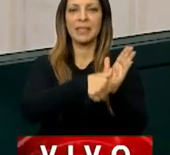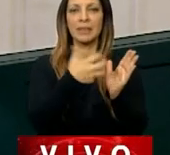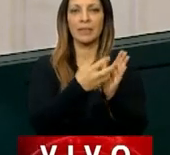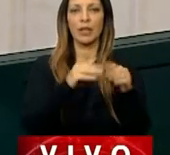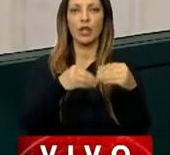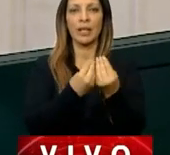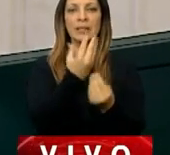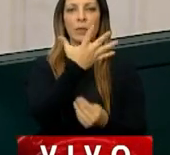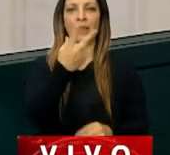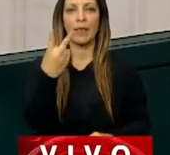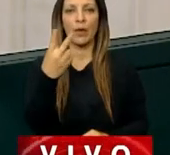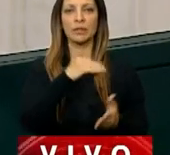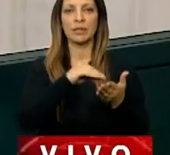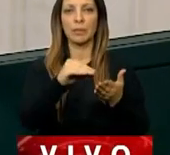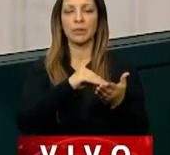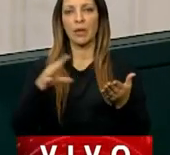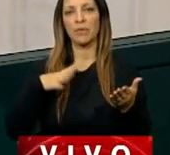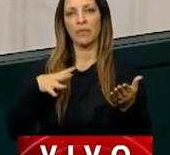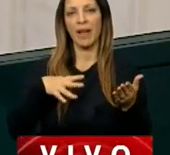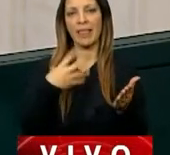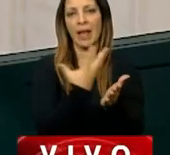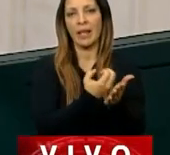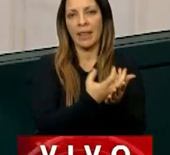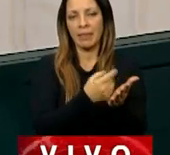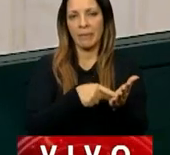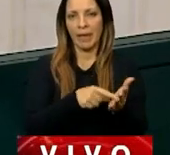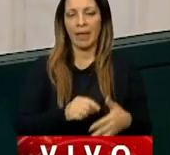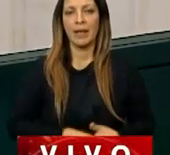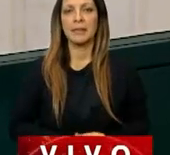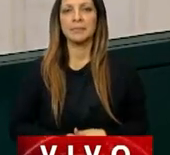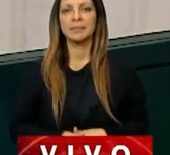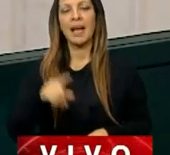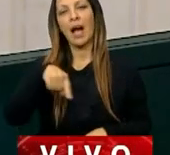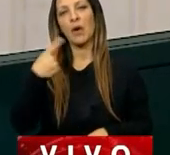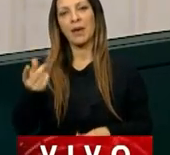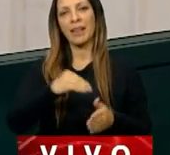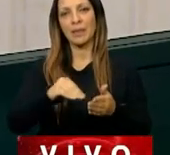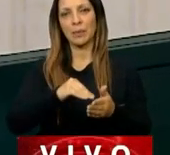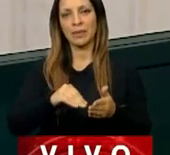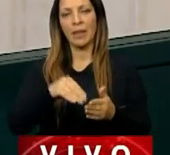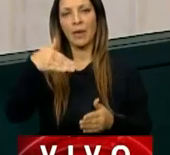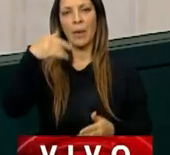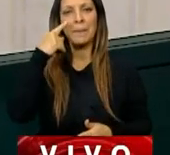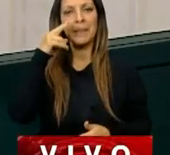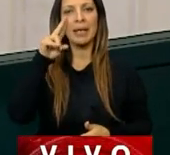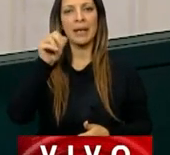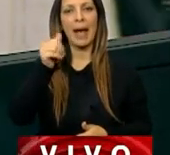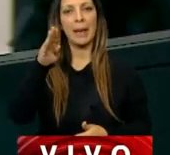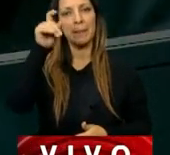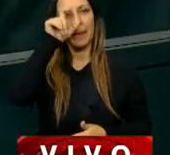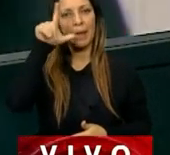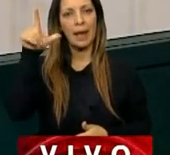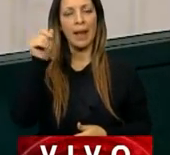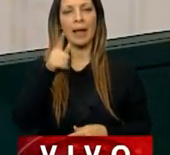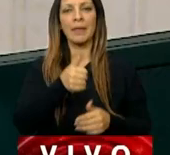52 diputados o diputadas en este momento sin identificación sentados en las bancas. Tiene la palabra el diputado Roberto Mirabella del Bloque Frente de